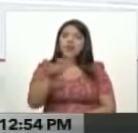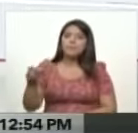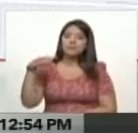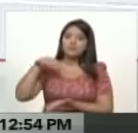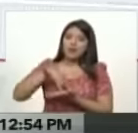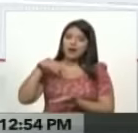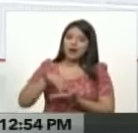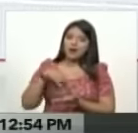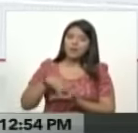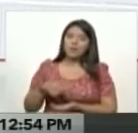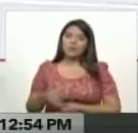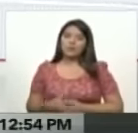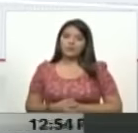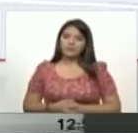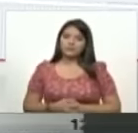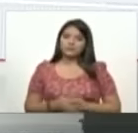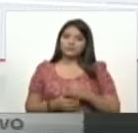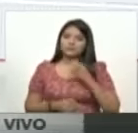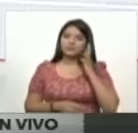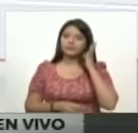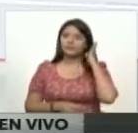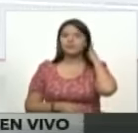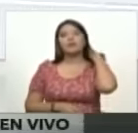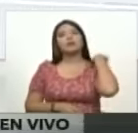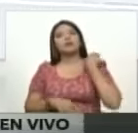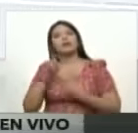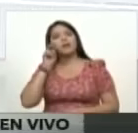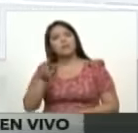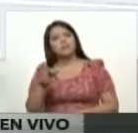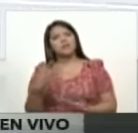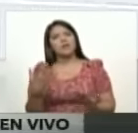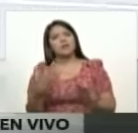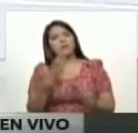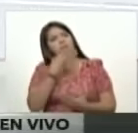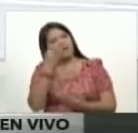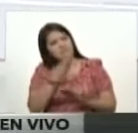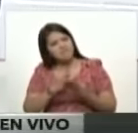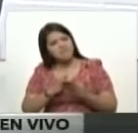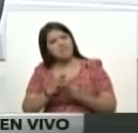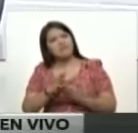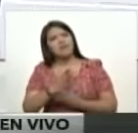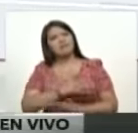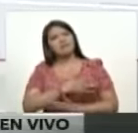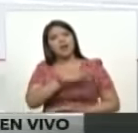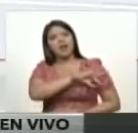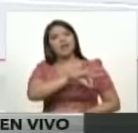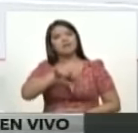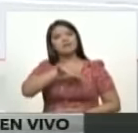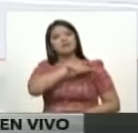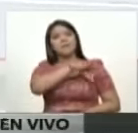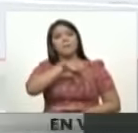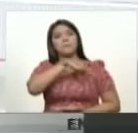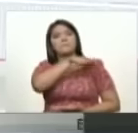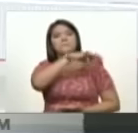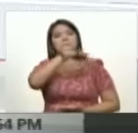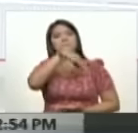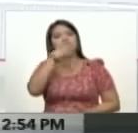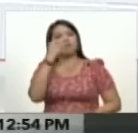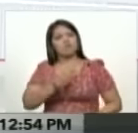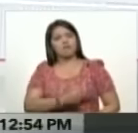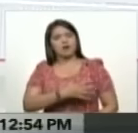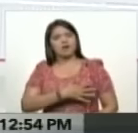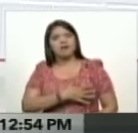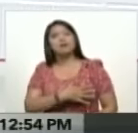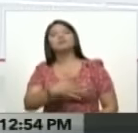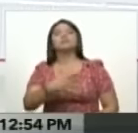carabobeña. En ellos encontramos la franqueza, la lealtad, el espíritu, el arraigo